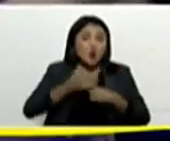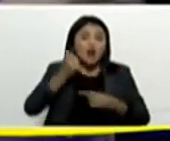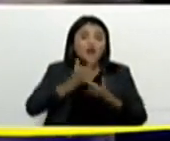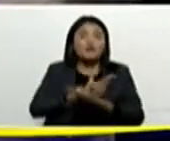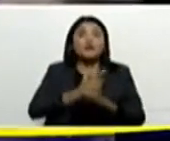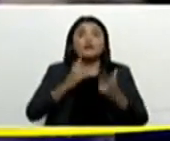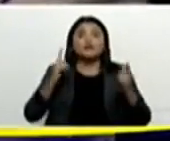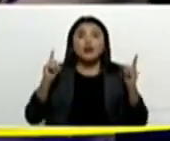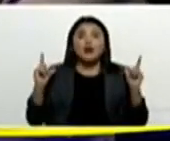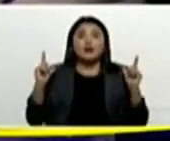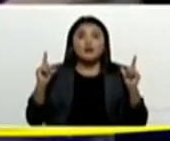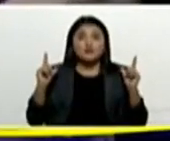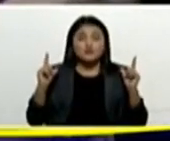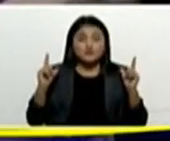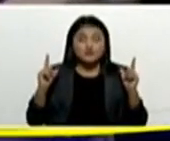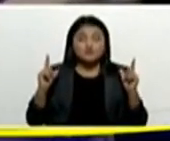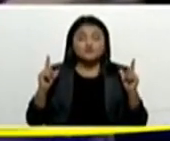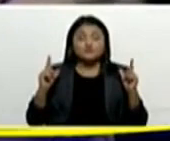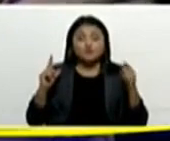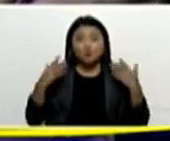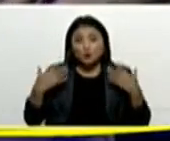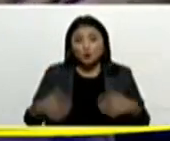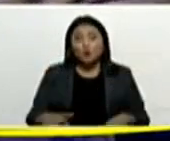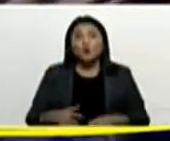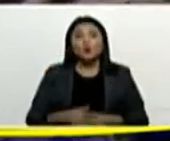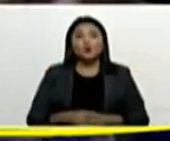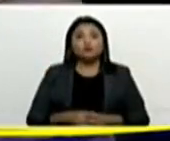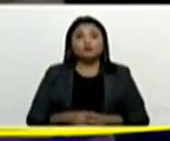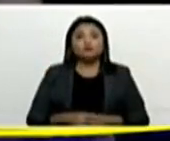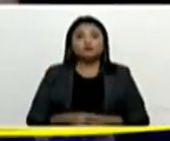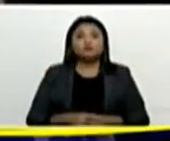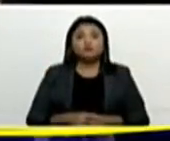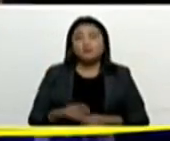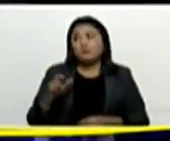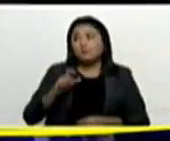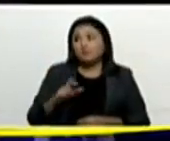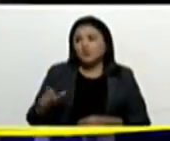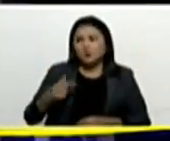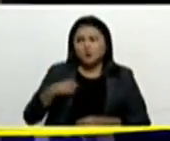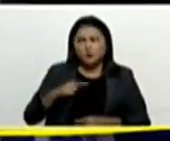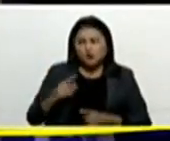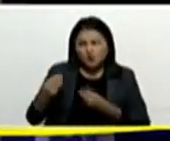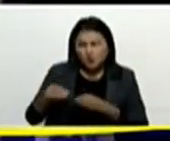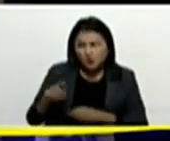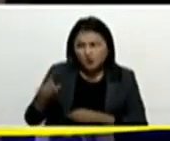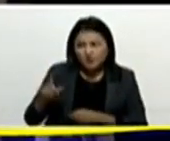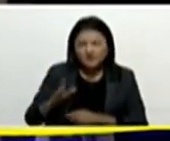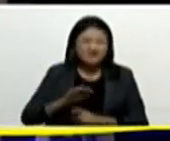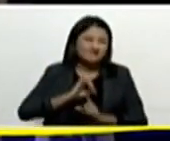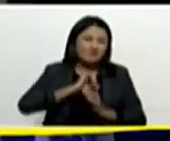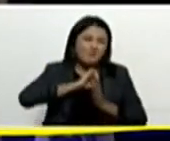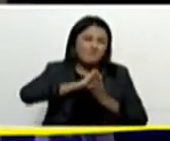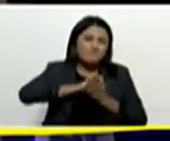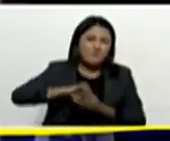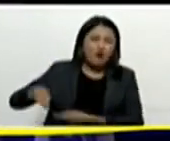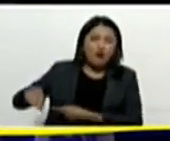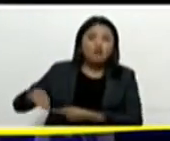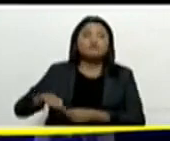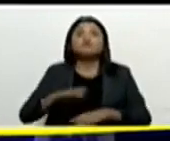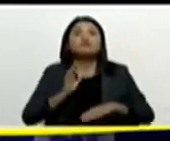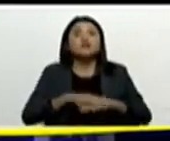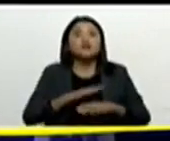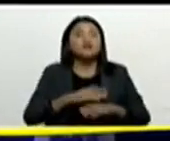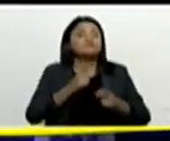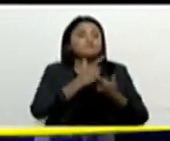que avasallaba a todo aquel conservador que se le oponía. Su